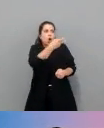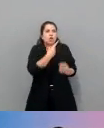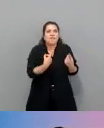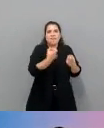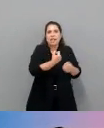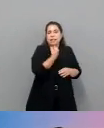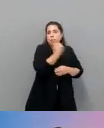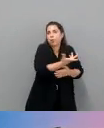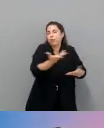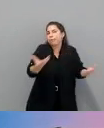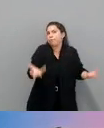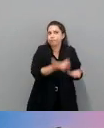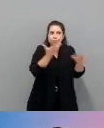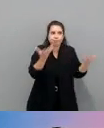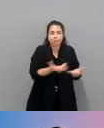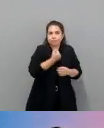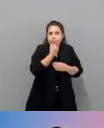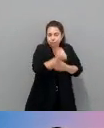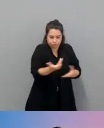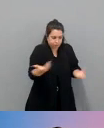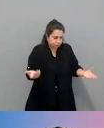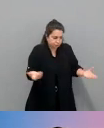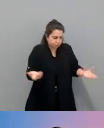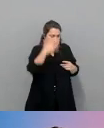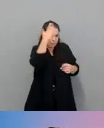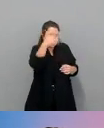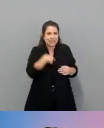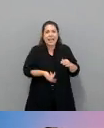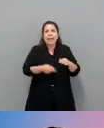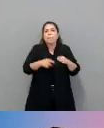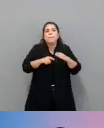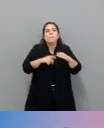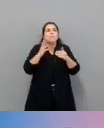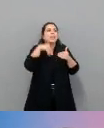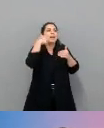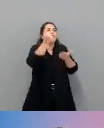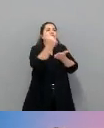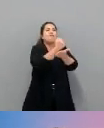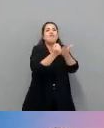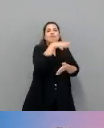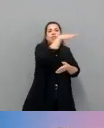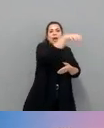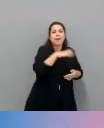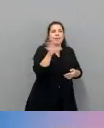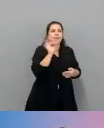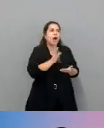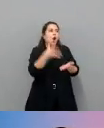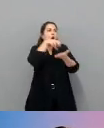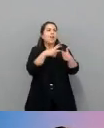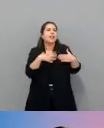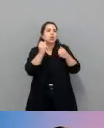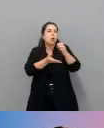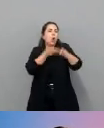para pues, hacer gestiones fuera, en la farmacia, en el centro de salud, etc.